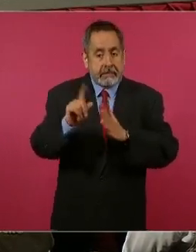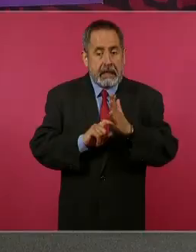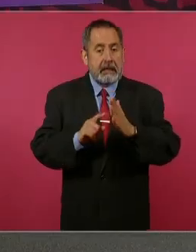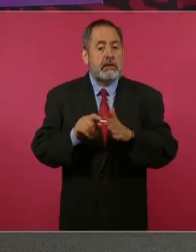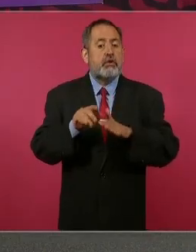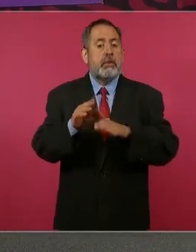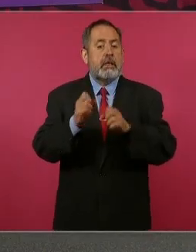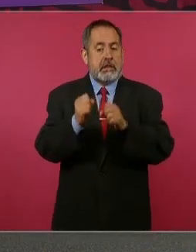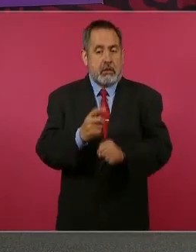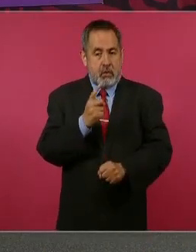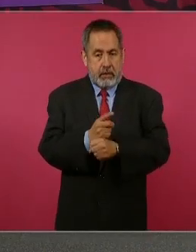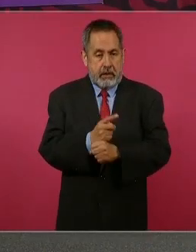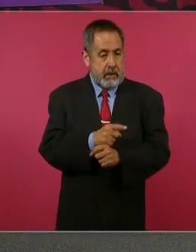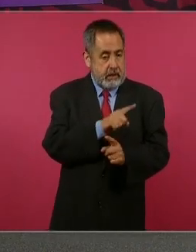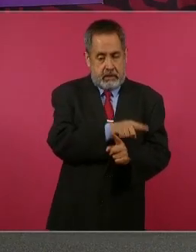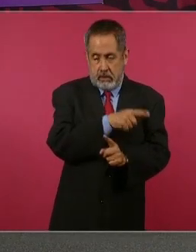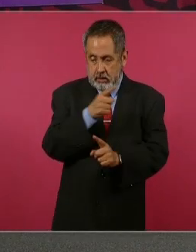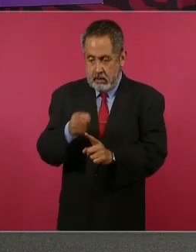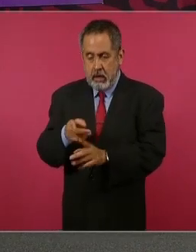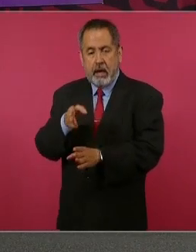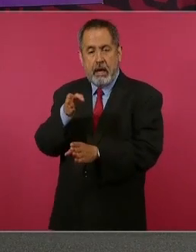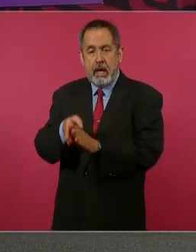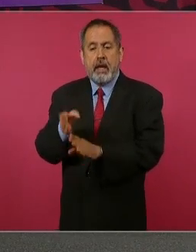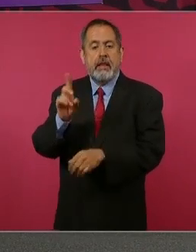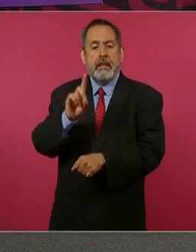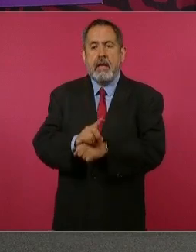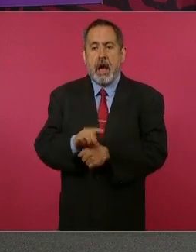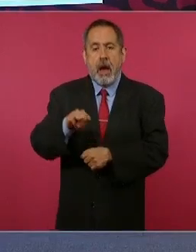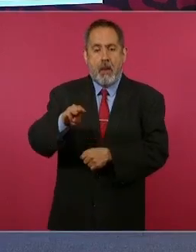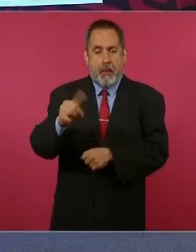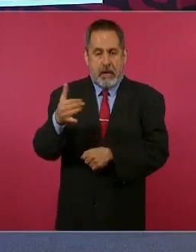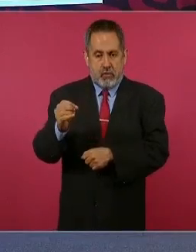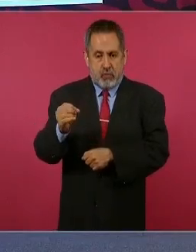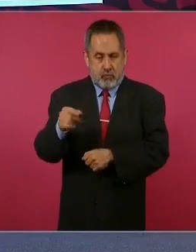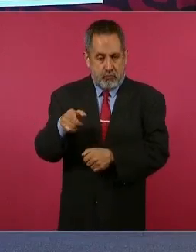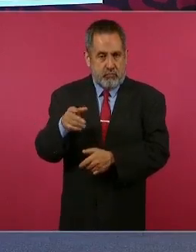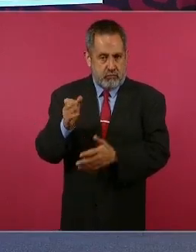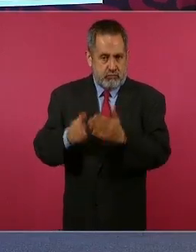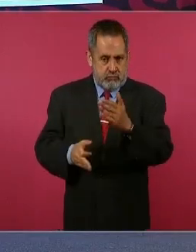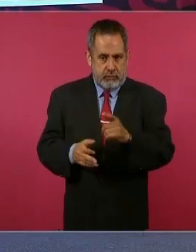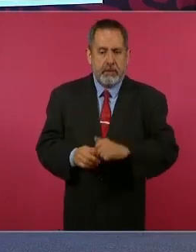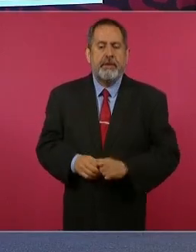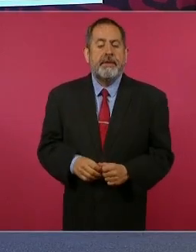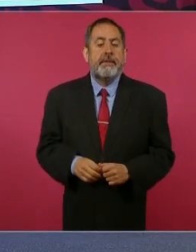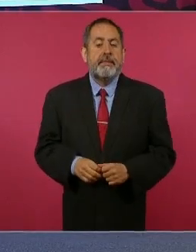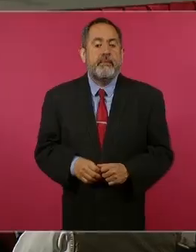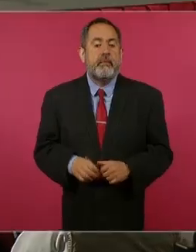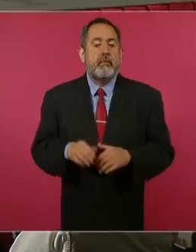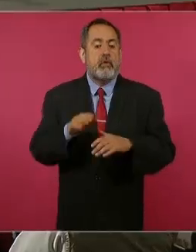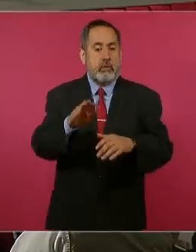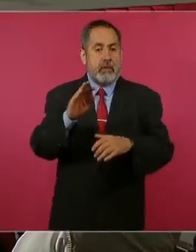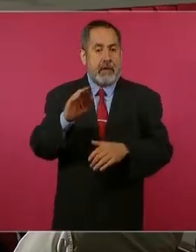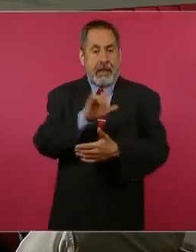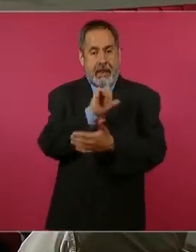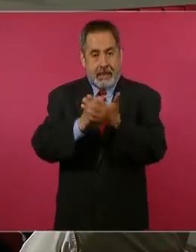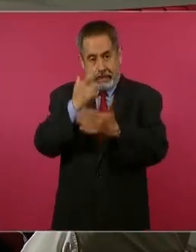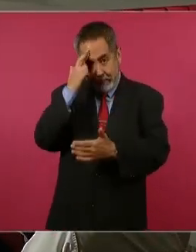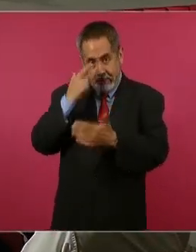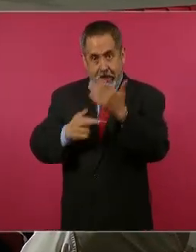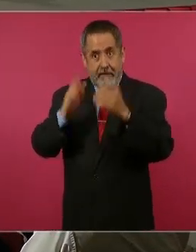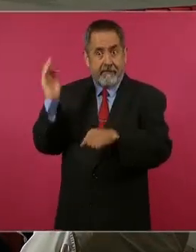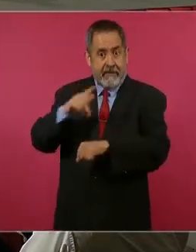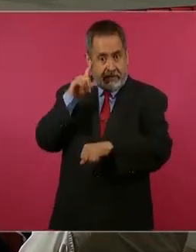con cierre al mes de mayo. En los delitos del Fuero Federal se tuvo una